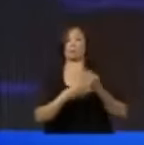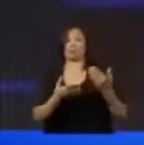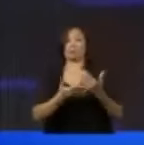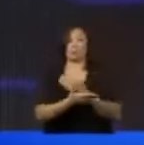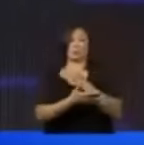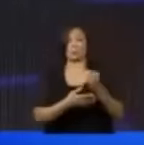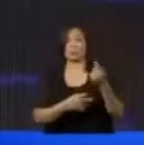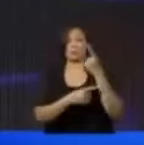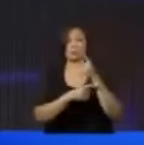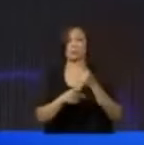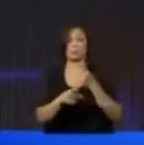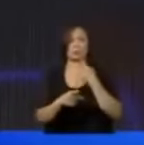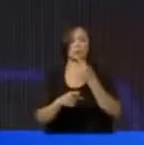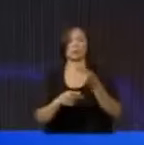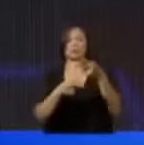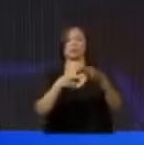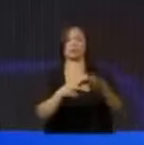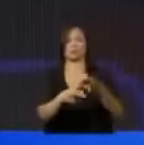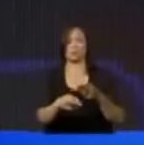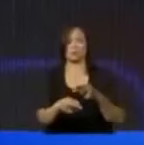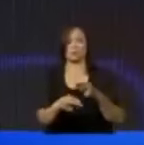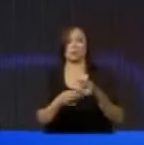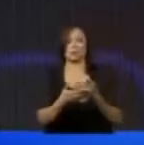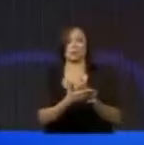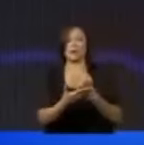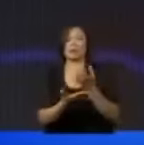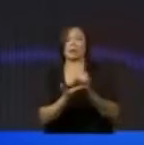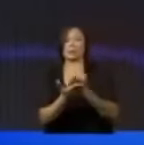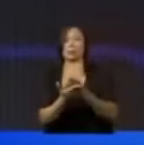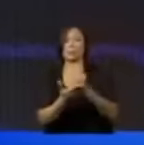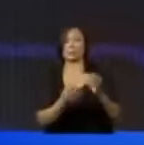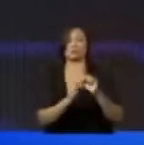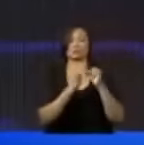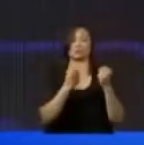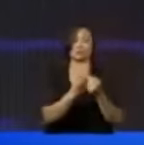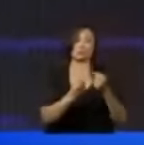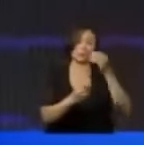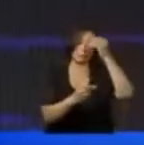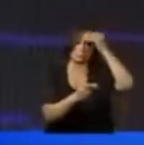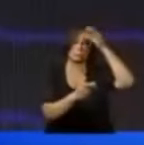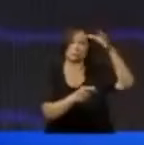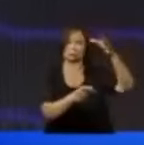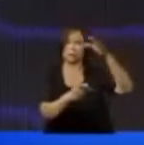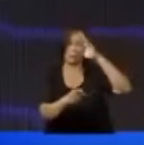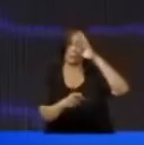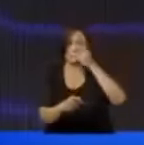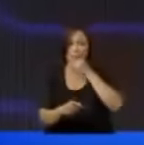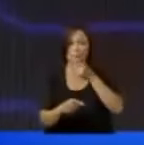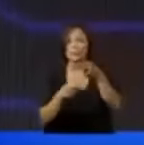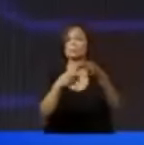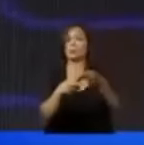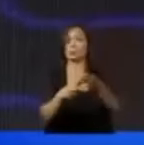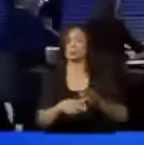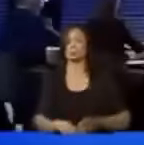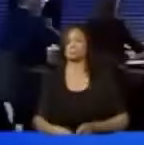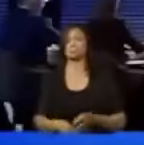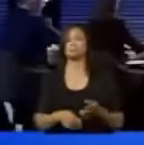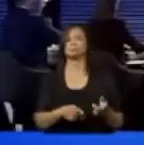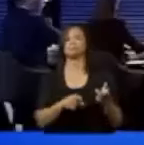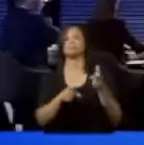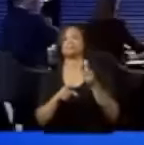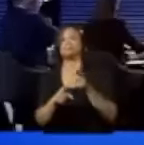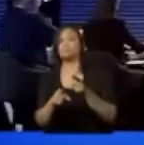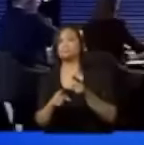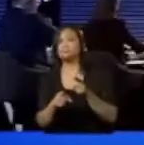y pasar a lo que nosotros llamamos un modelo de economía y sociedad del conocimiento en la República Dominicana. Tiene la palabra